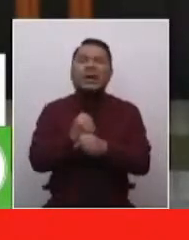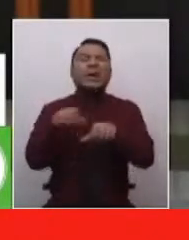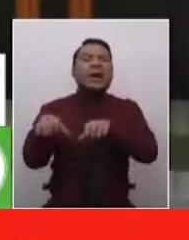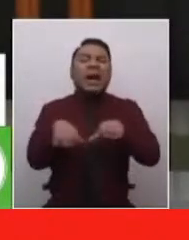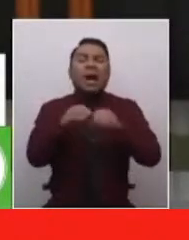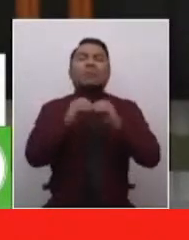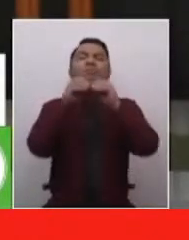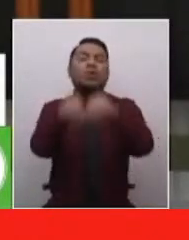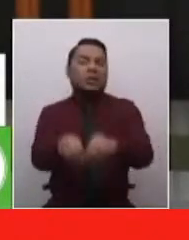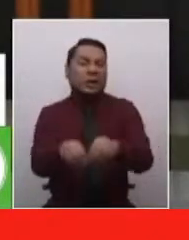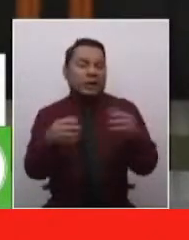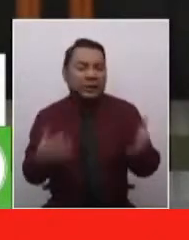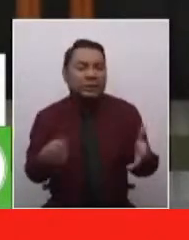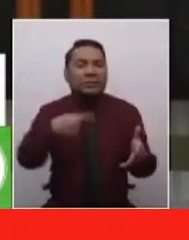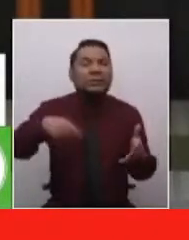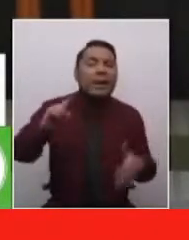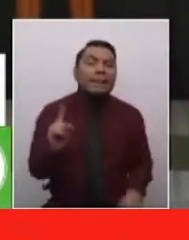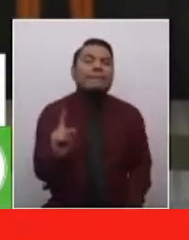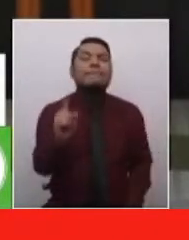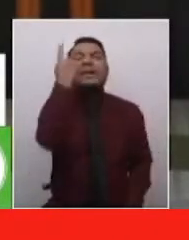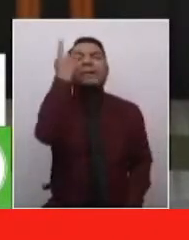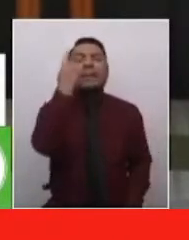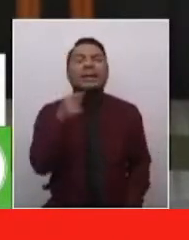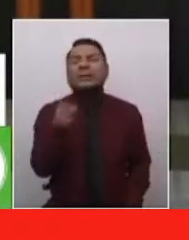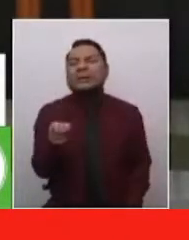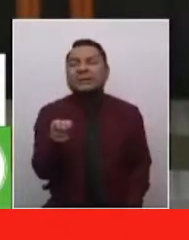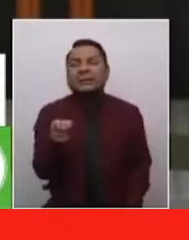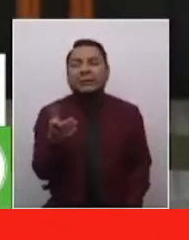la implementación de las primeras